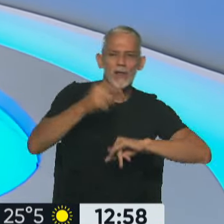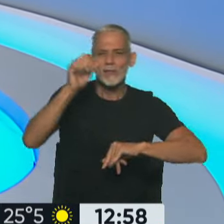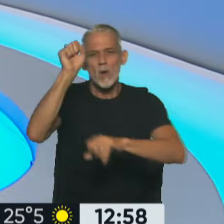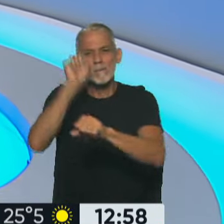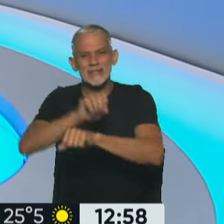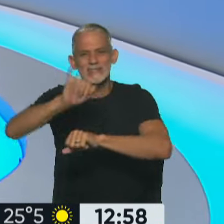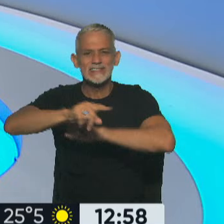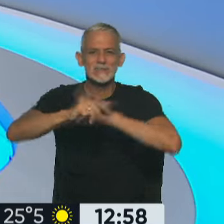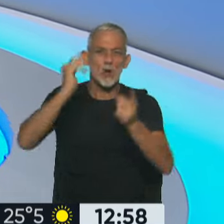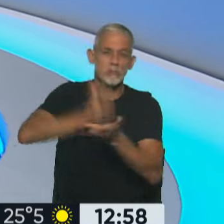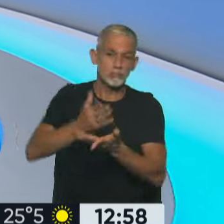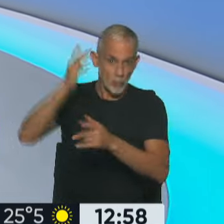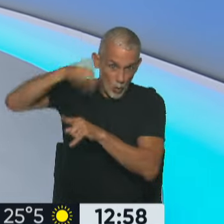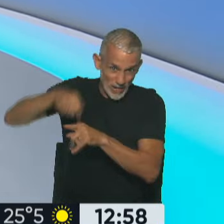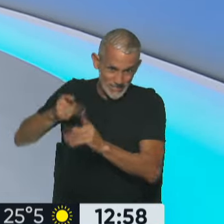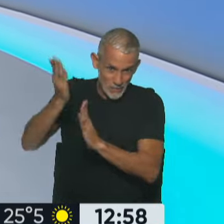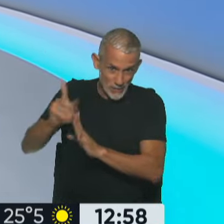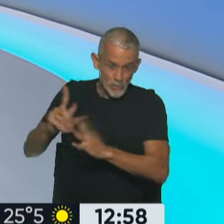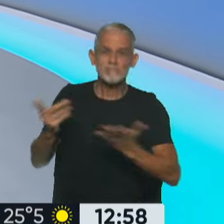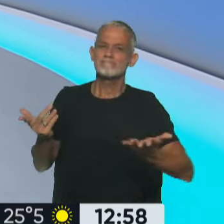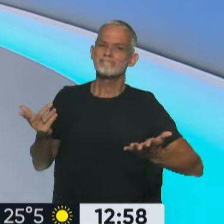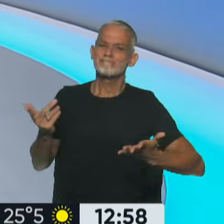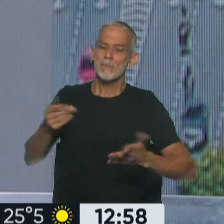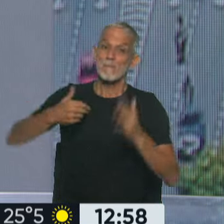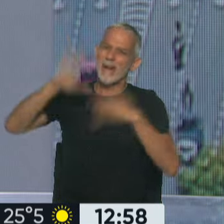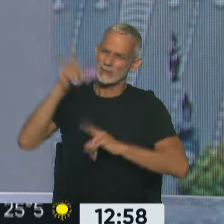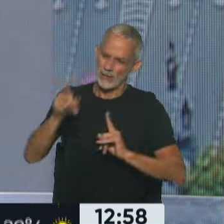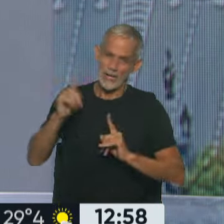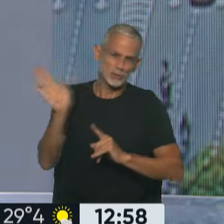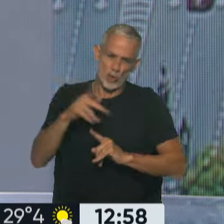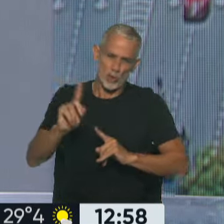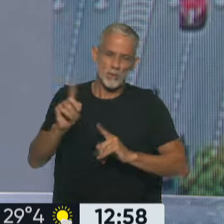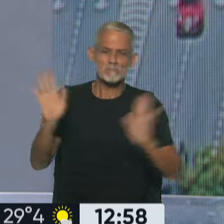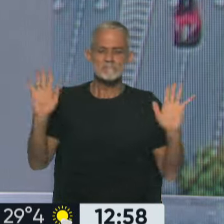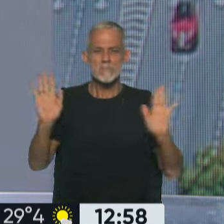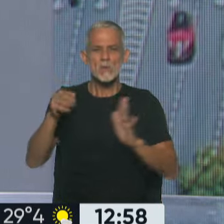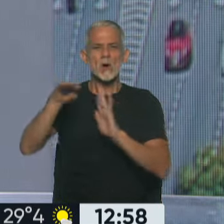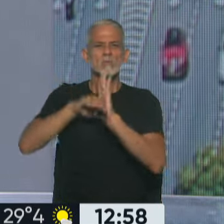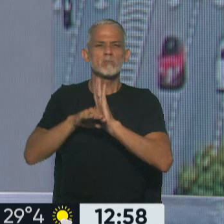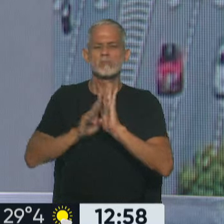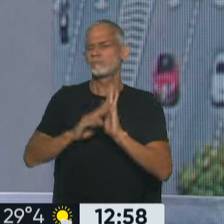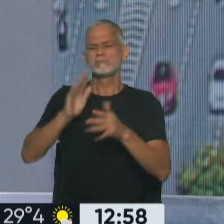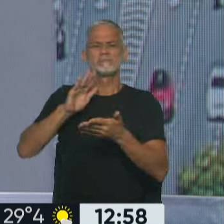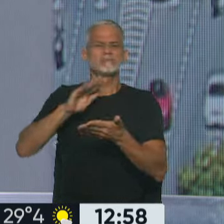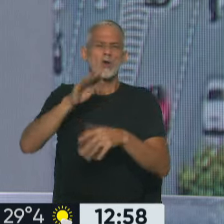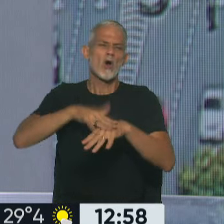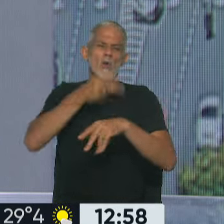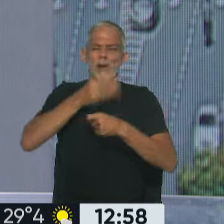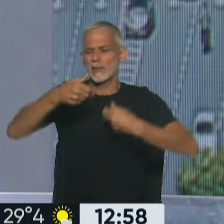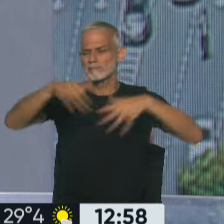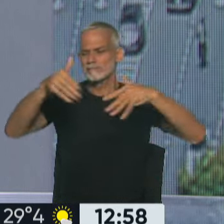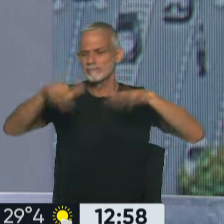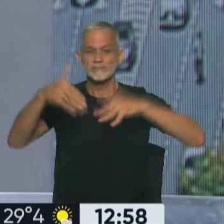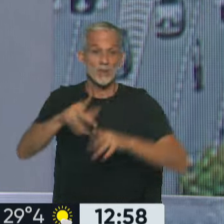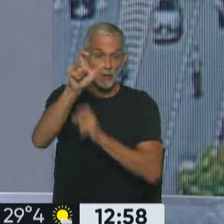o no condenada, han adoptado, una inmensa mayoría, una pseudodoctrina, que es el abolicionismo penal, que dice